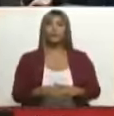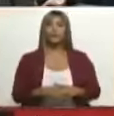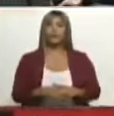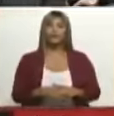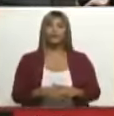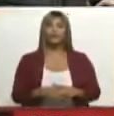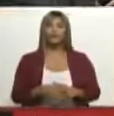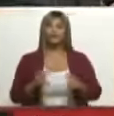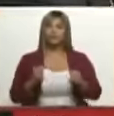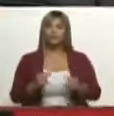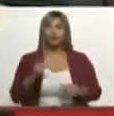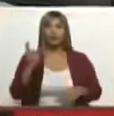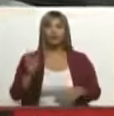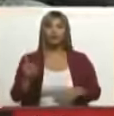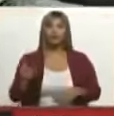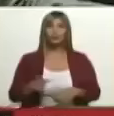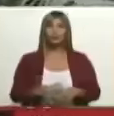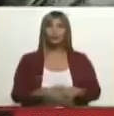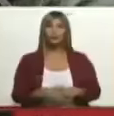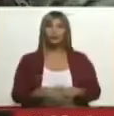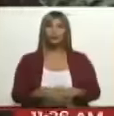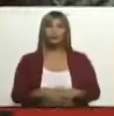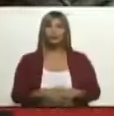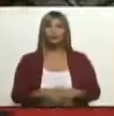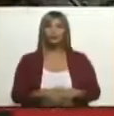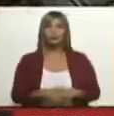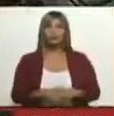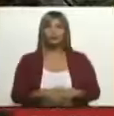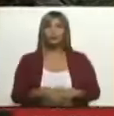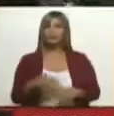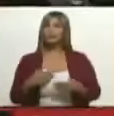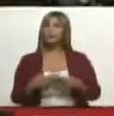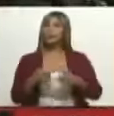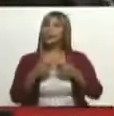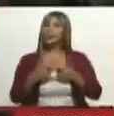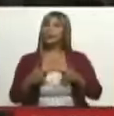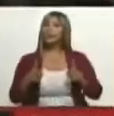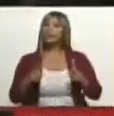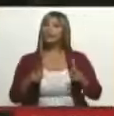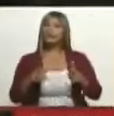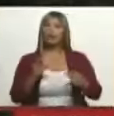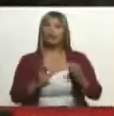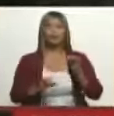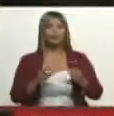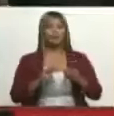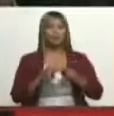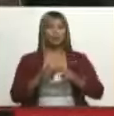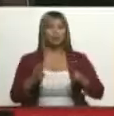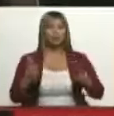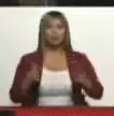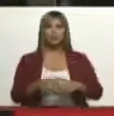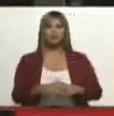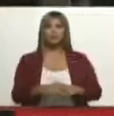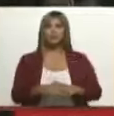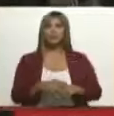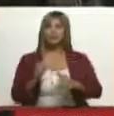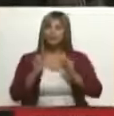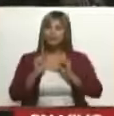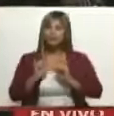la dignidad de la persona, para la garantía de la libertad, la justicia, la paz, el combate contra la